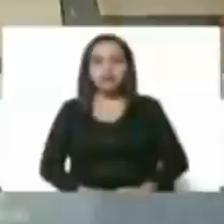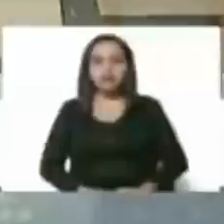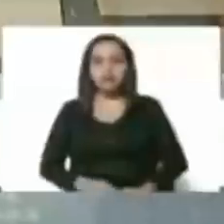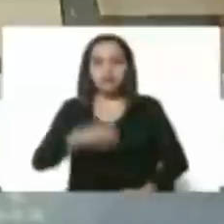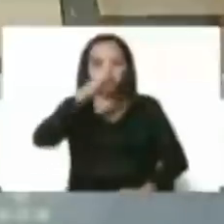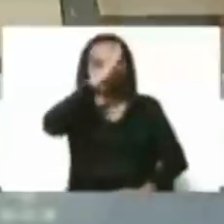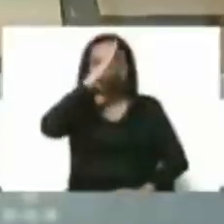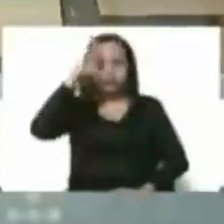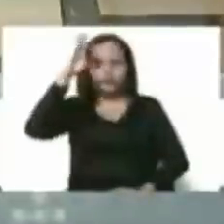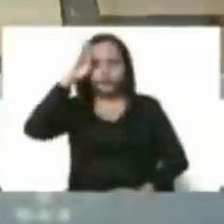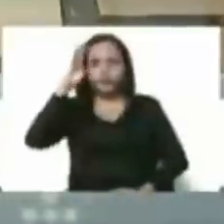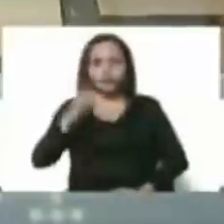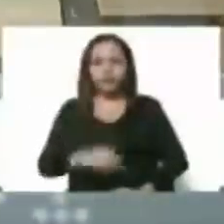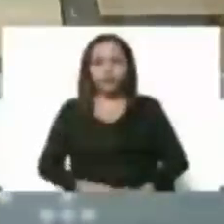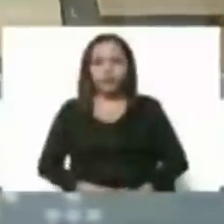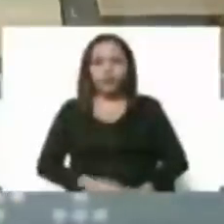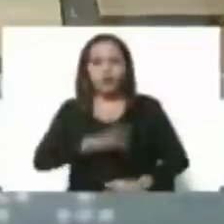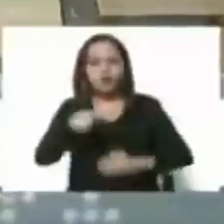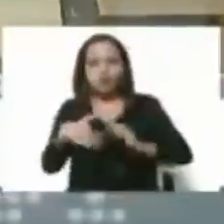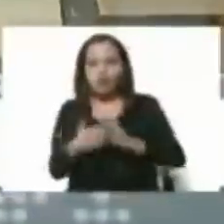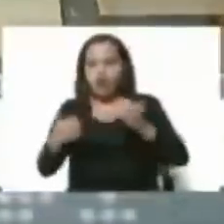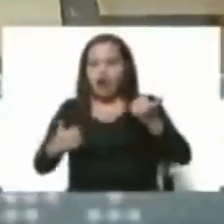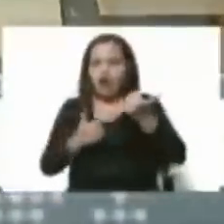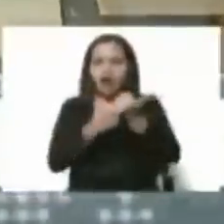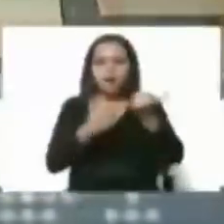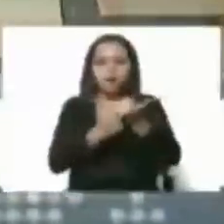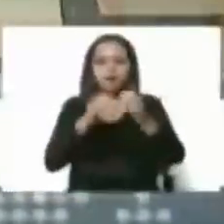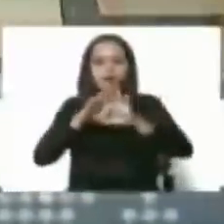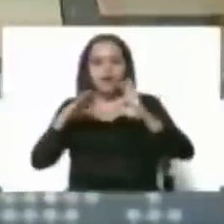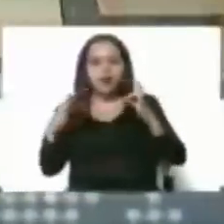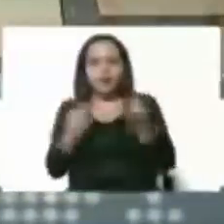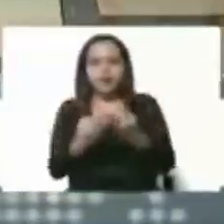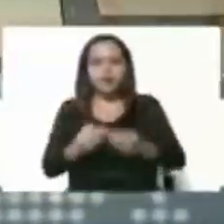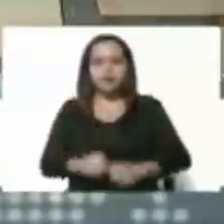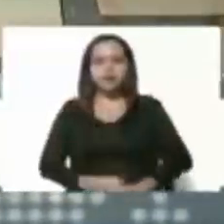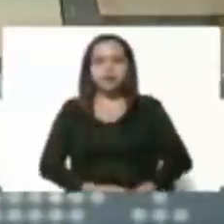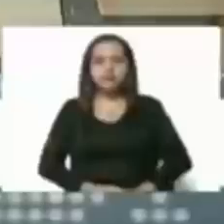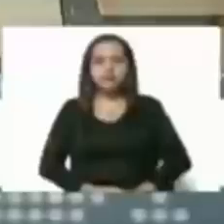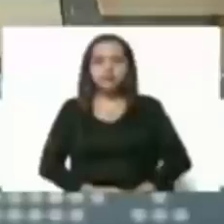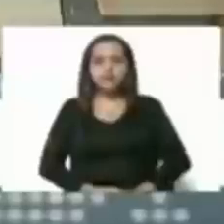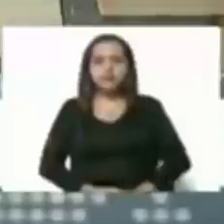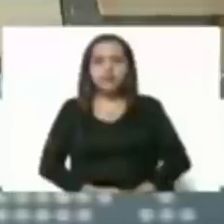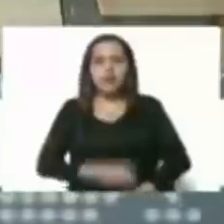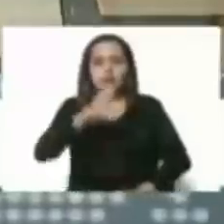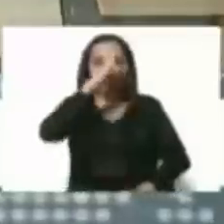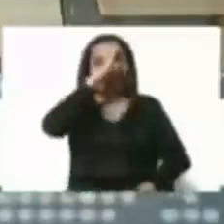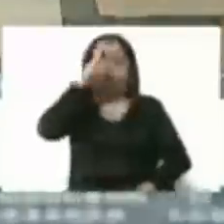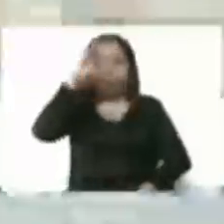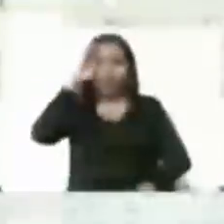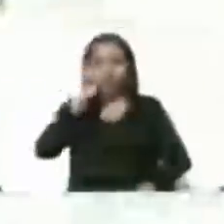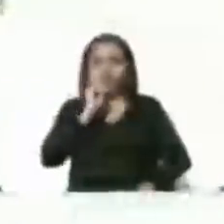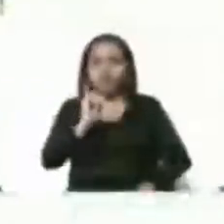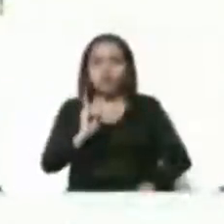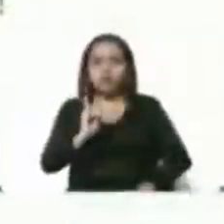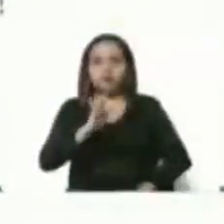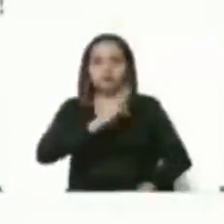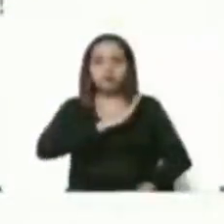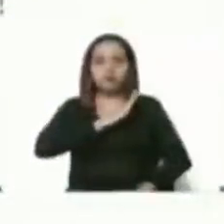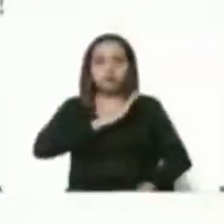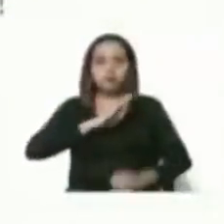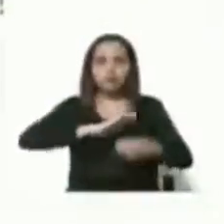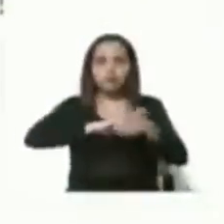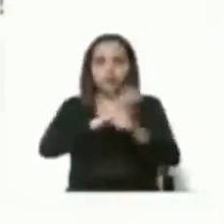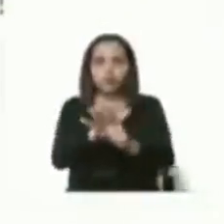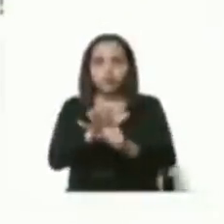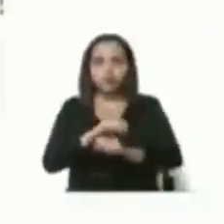aparentemente aparentemente padrino jugó en ese momento como una especie de doble agente